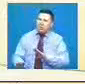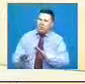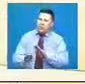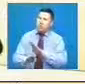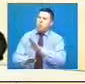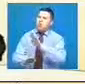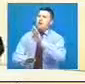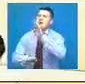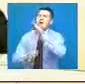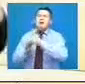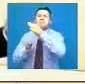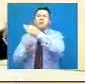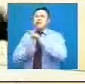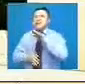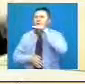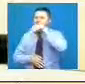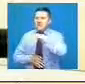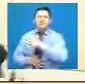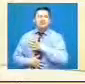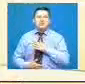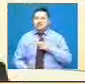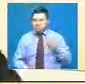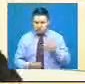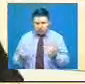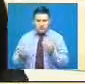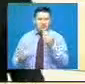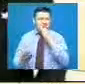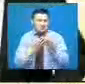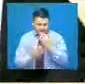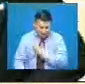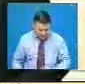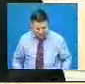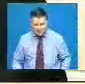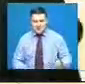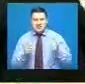Andes, a Tarso, allá los llevo. Muchas gracias, señor presidente.